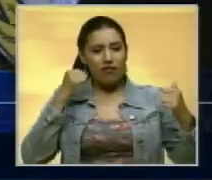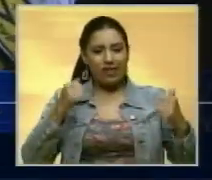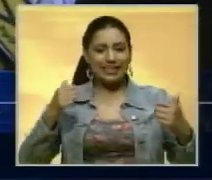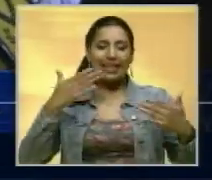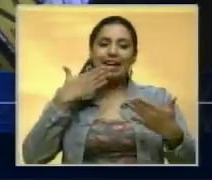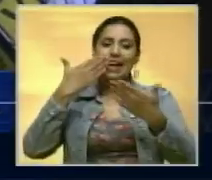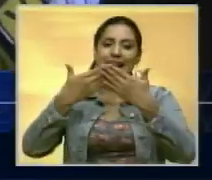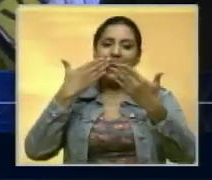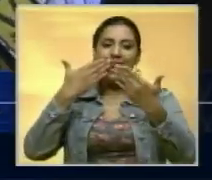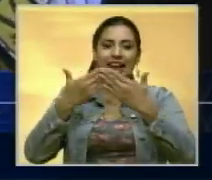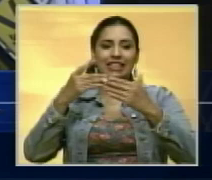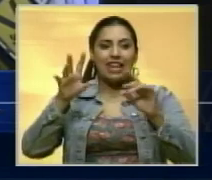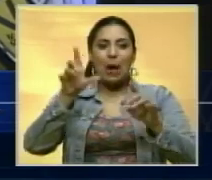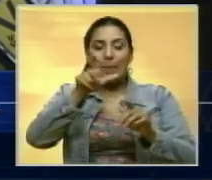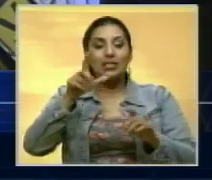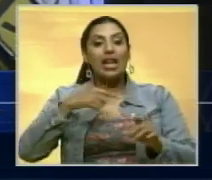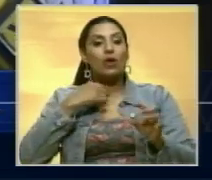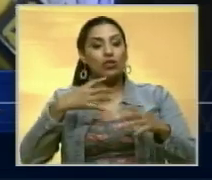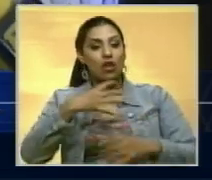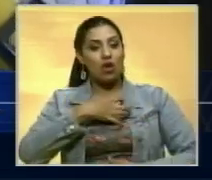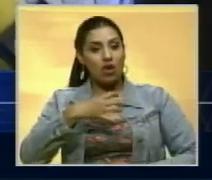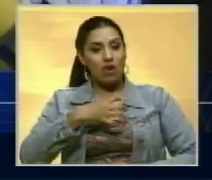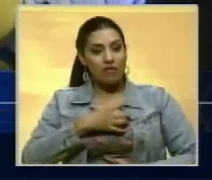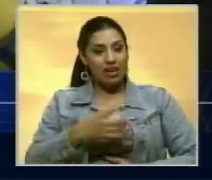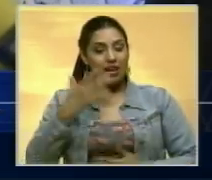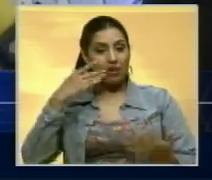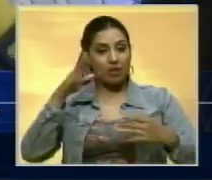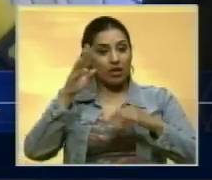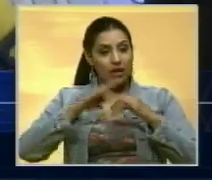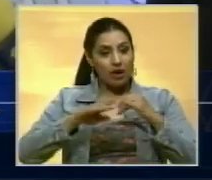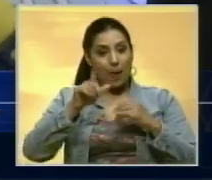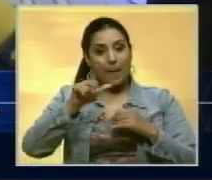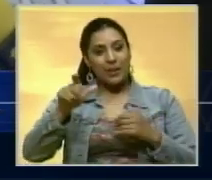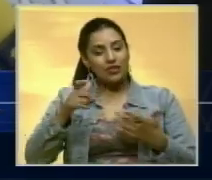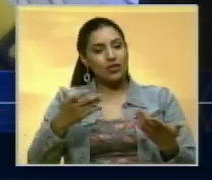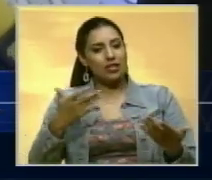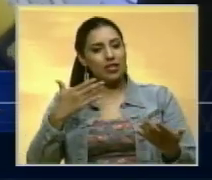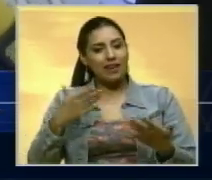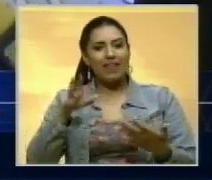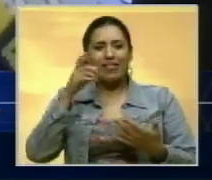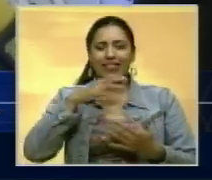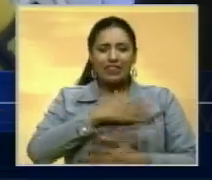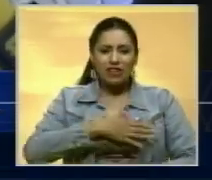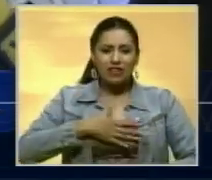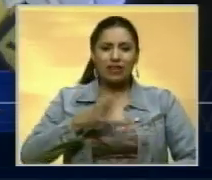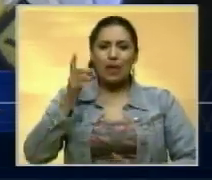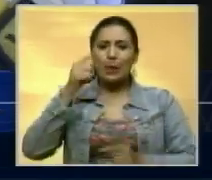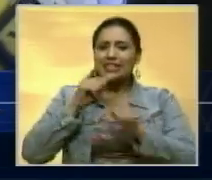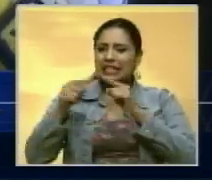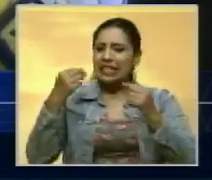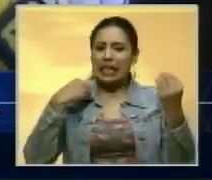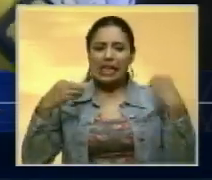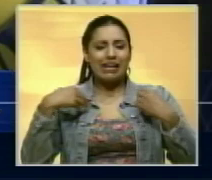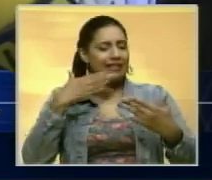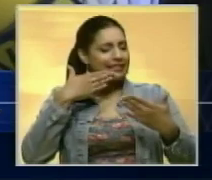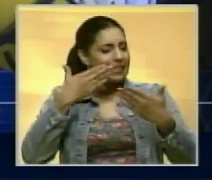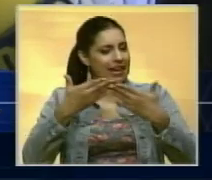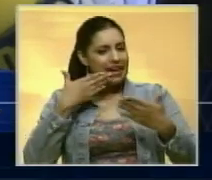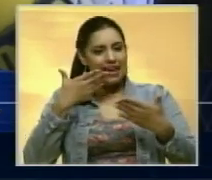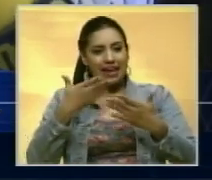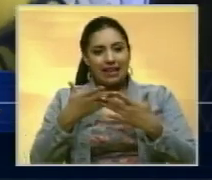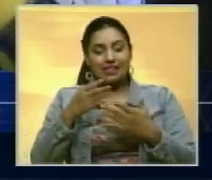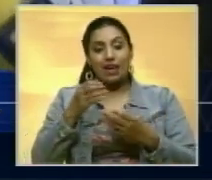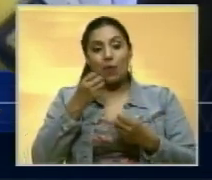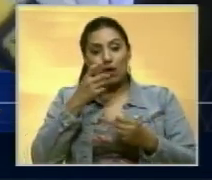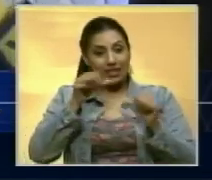muy agradecida por la receptividad que ha tenido Maricielo Morales en la audiencia. De verdad que disfruto los comentarios, lo agradezco.